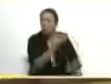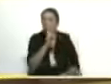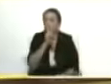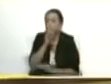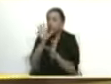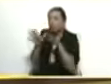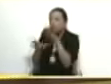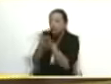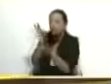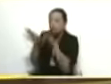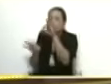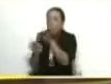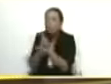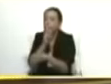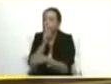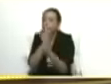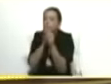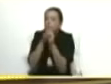Nos tocaba pasar